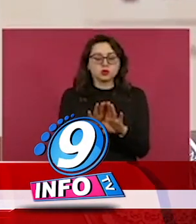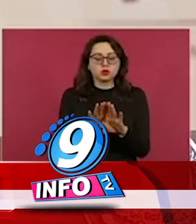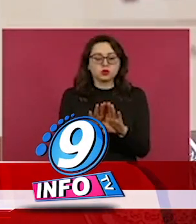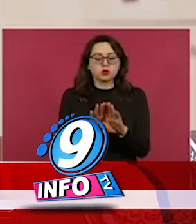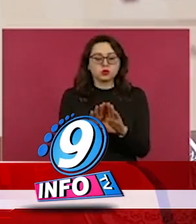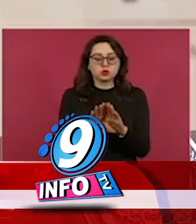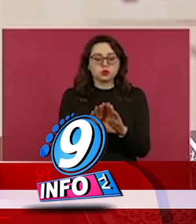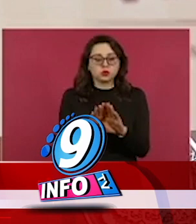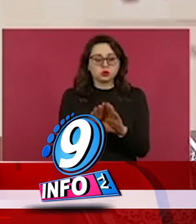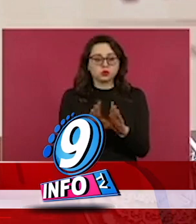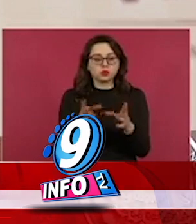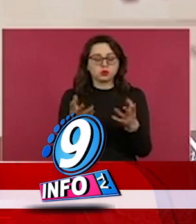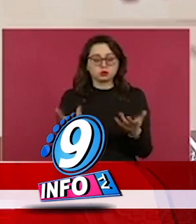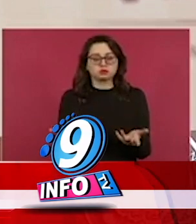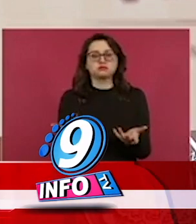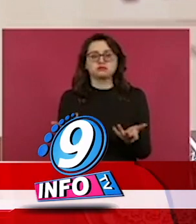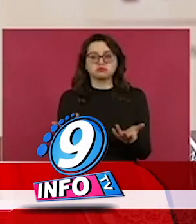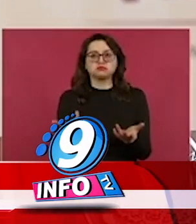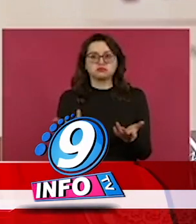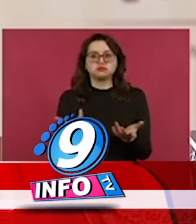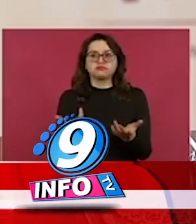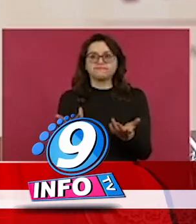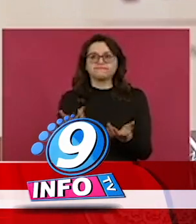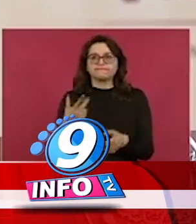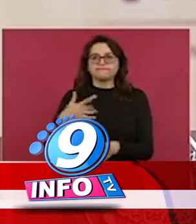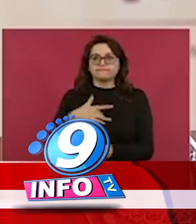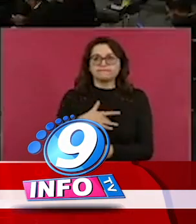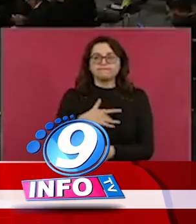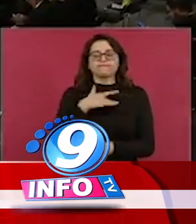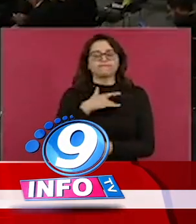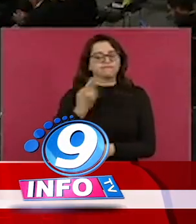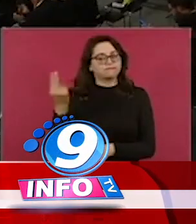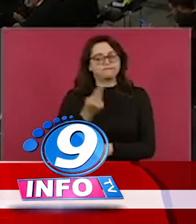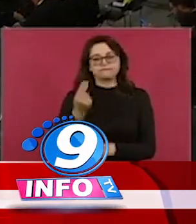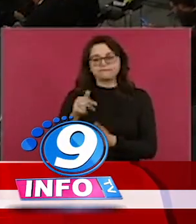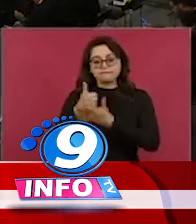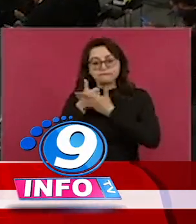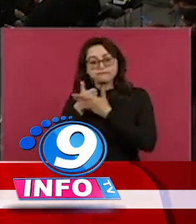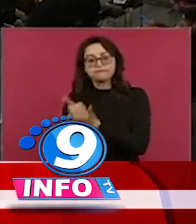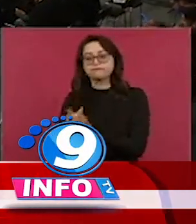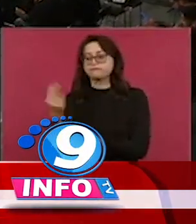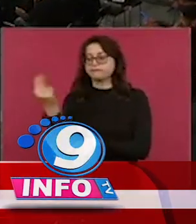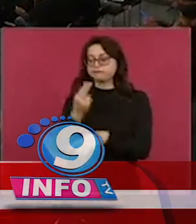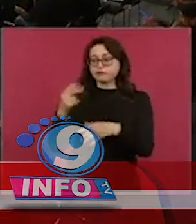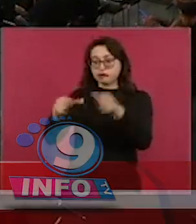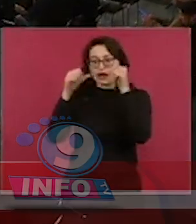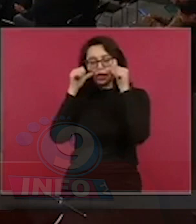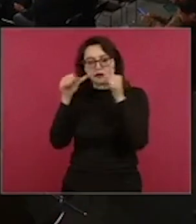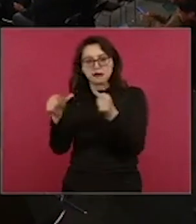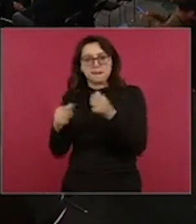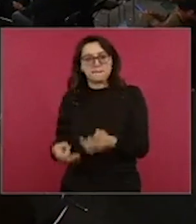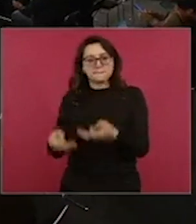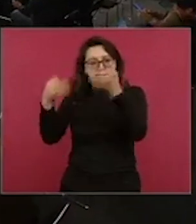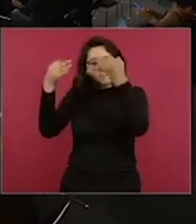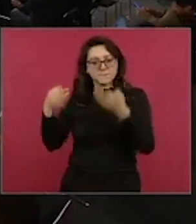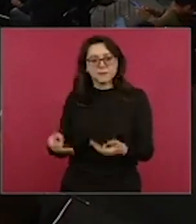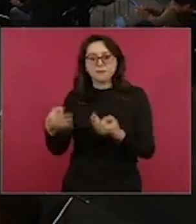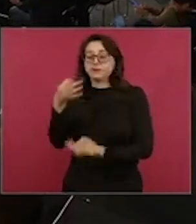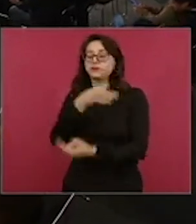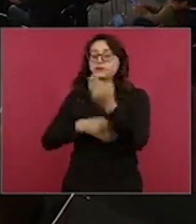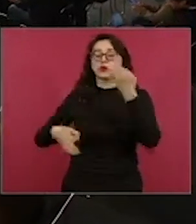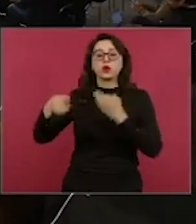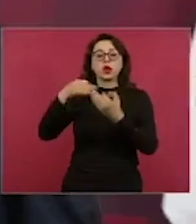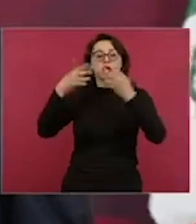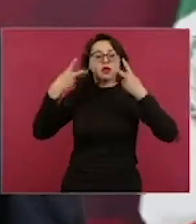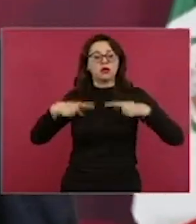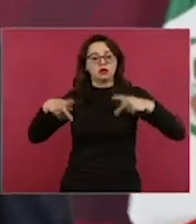la decisión de ayudar para que todos los mexicanos cuenten con atención